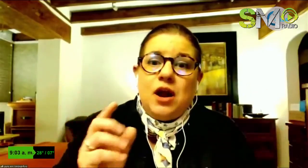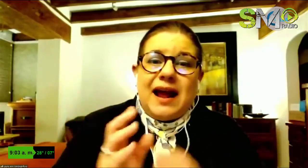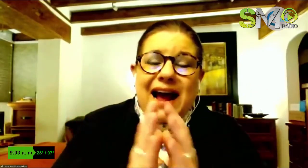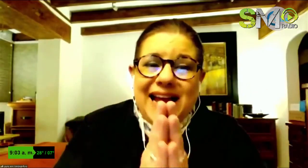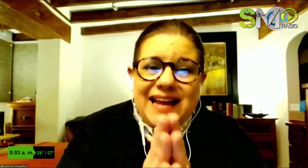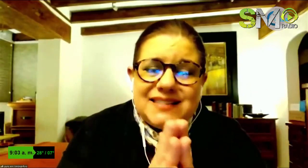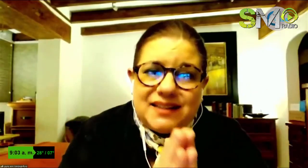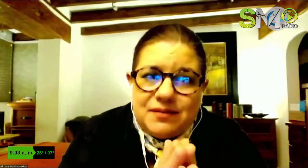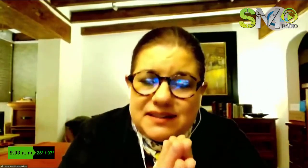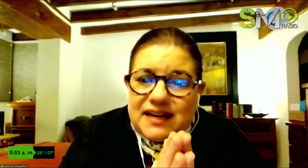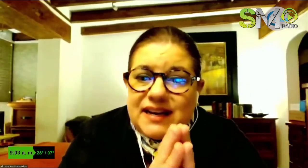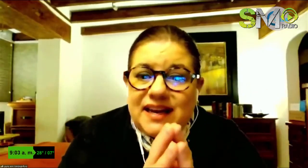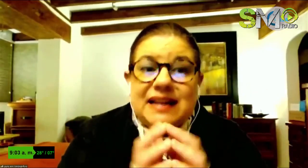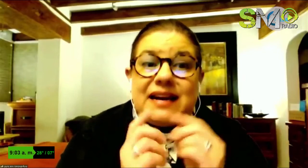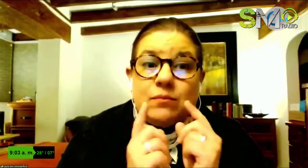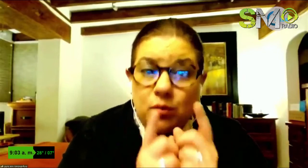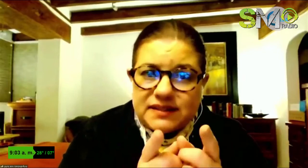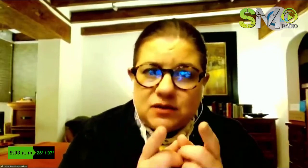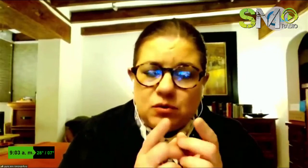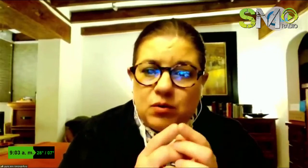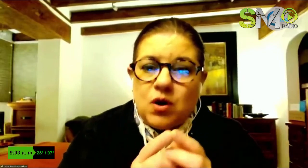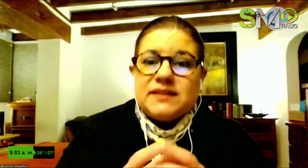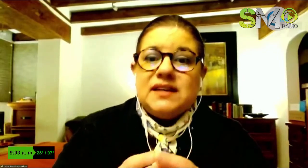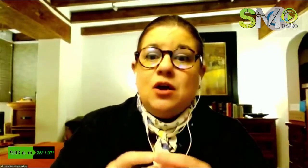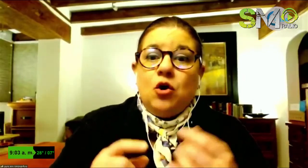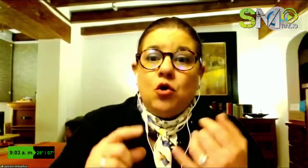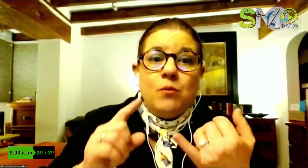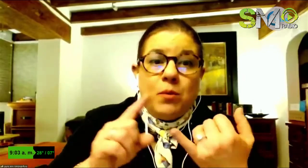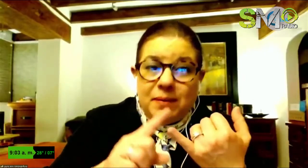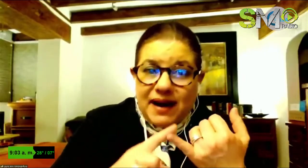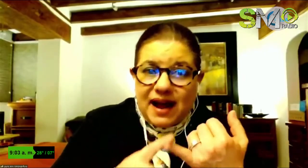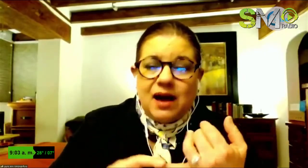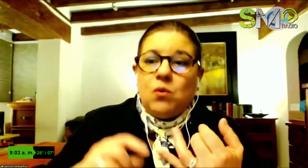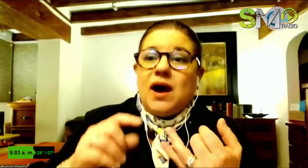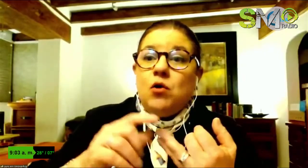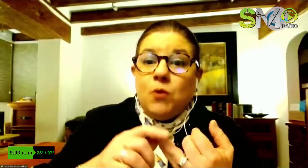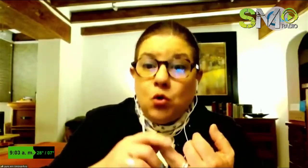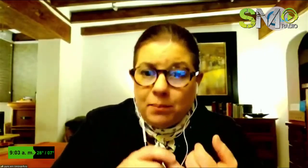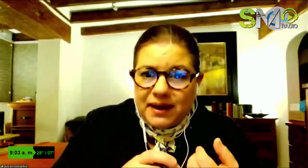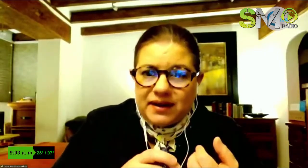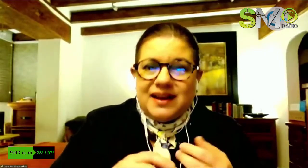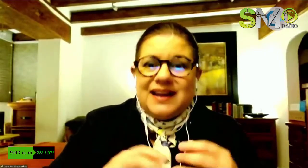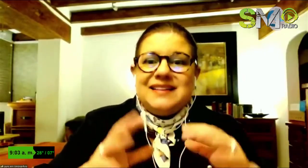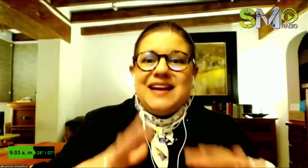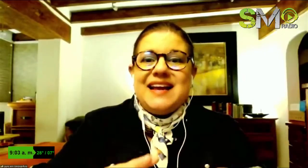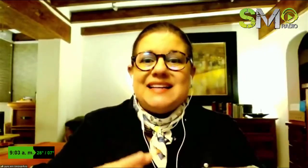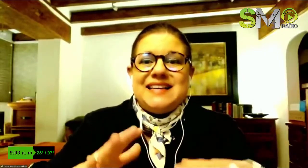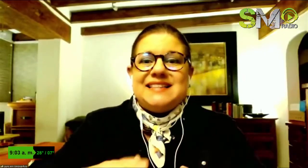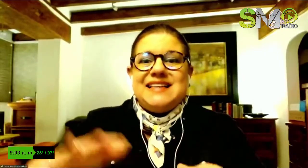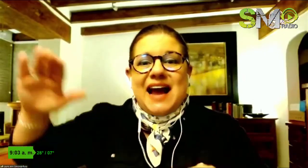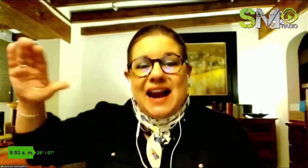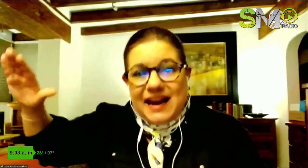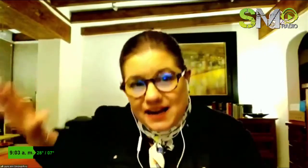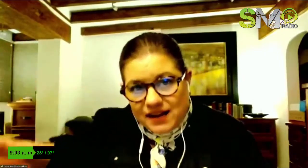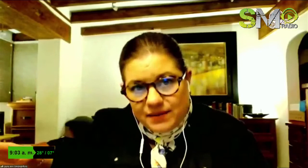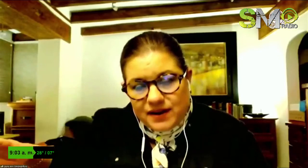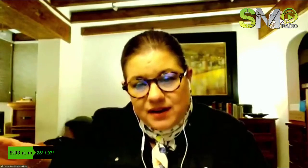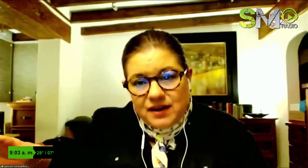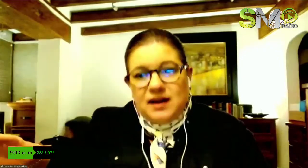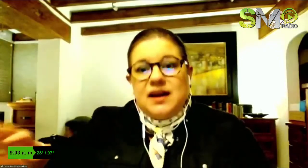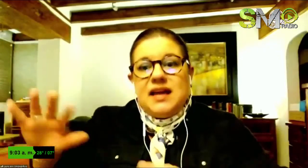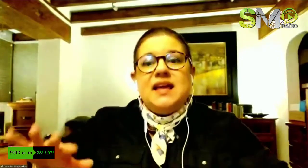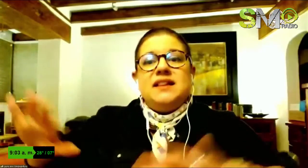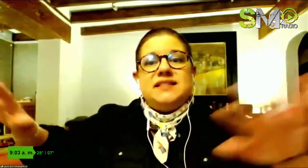y aquellas actividades que requieran removerse el cubrebocas, como beber agua, como comer, tienen que hacerse al aire